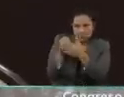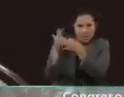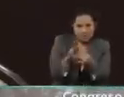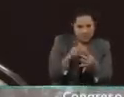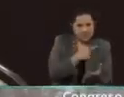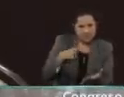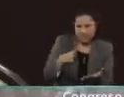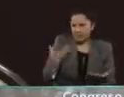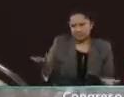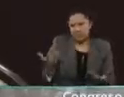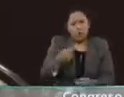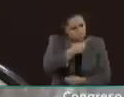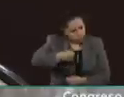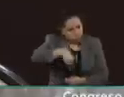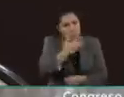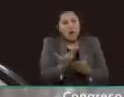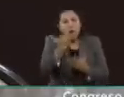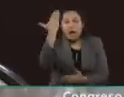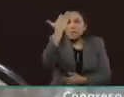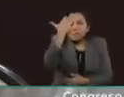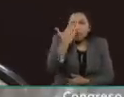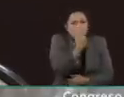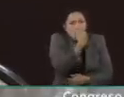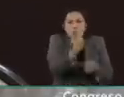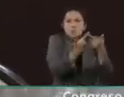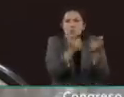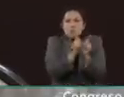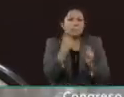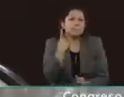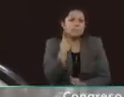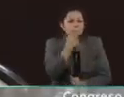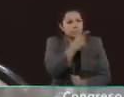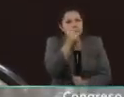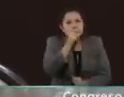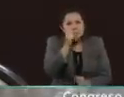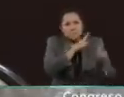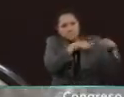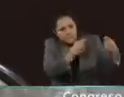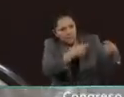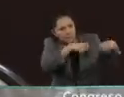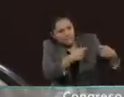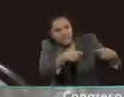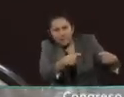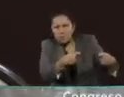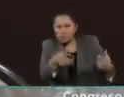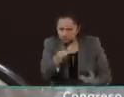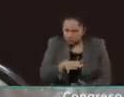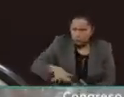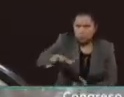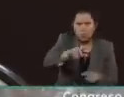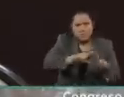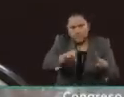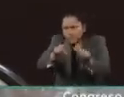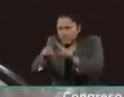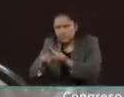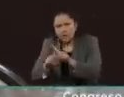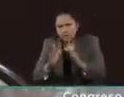partido y que fuimos y mutamos hacia la democracia, porque creemos en ese proceso y demandamos su